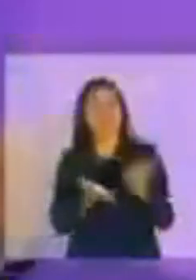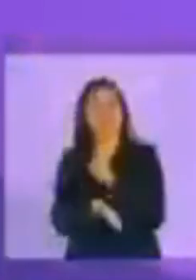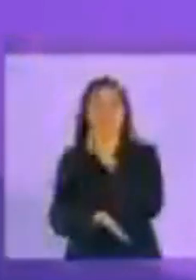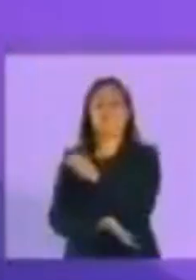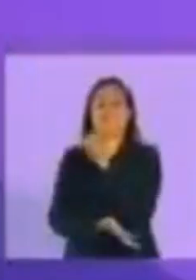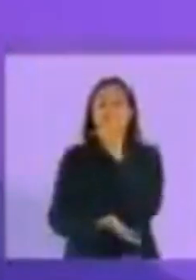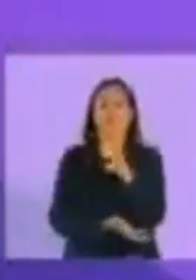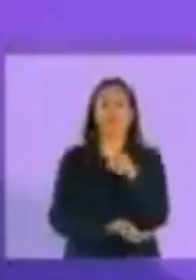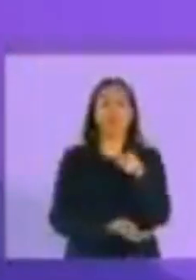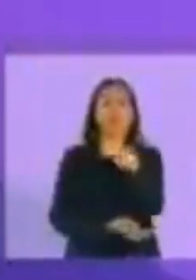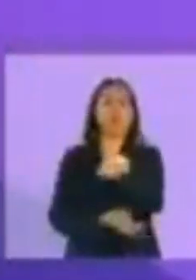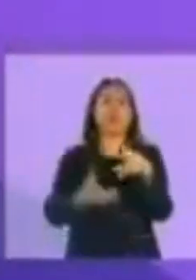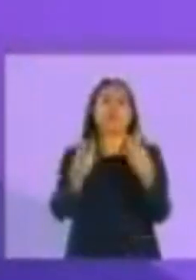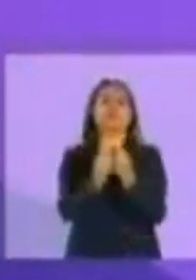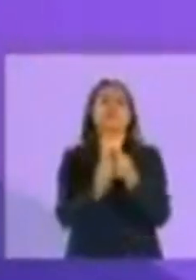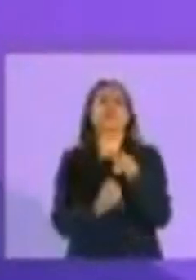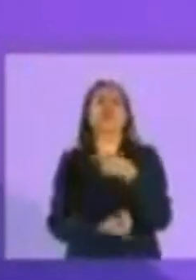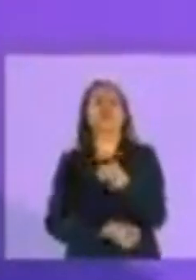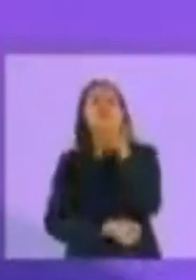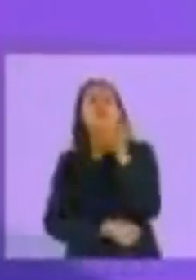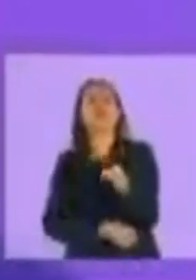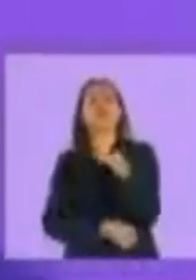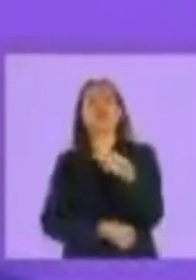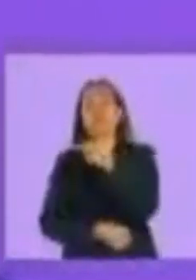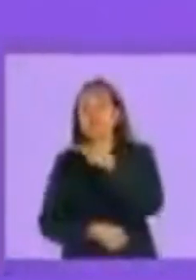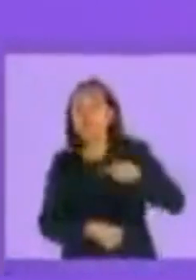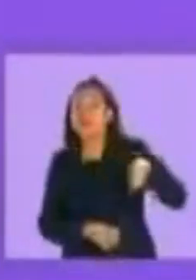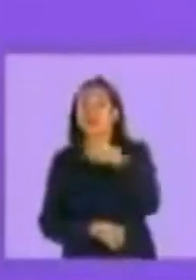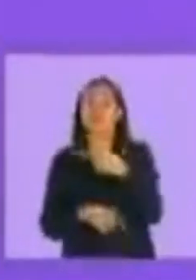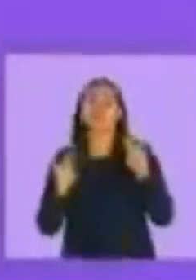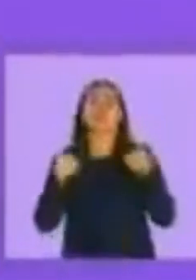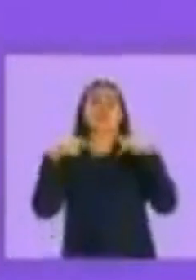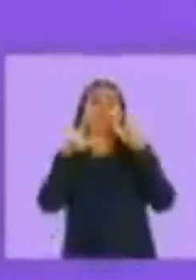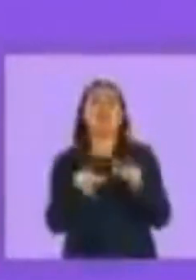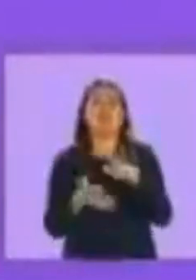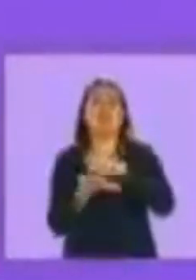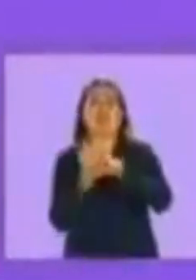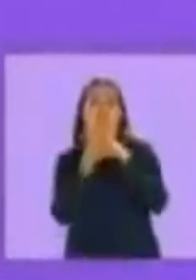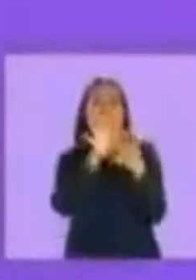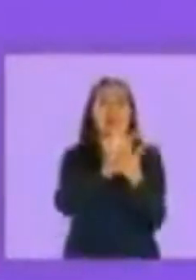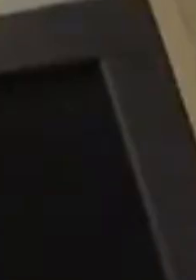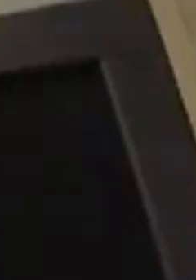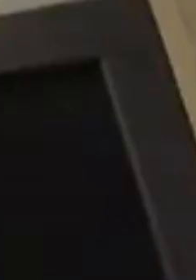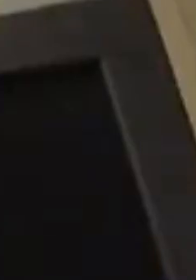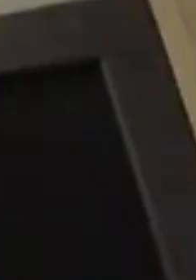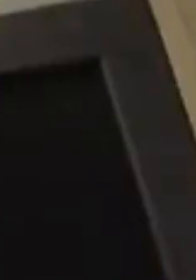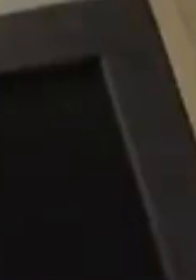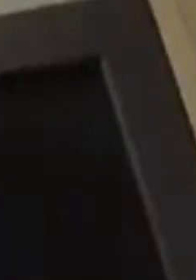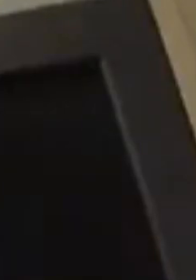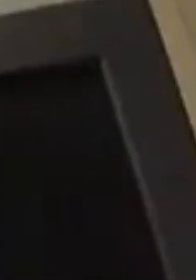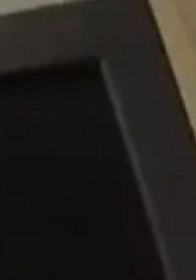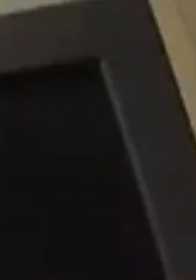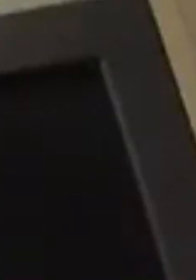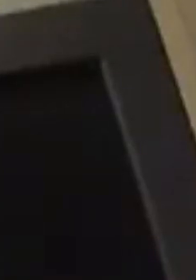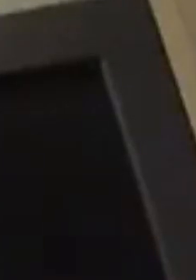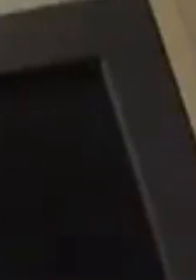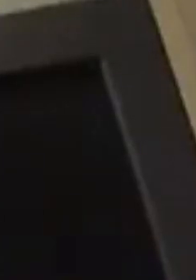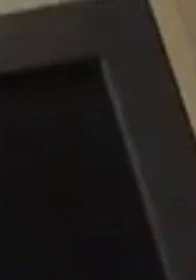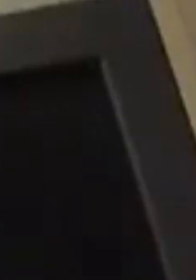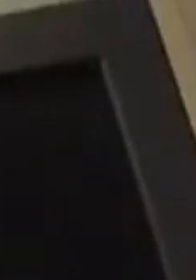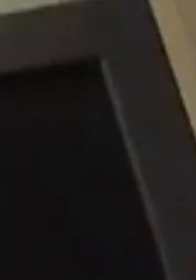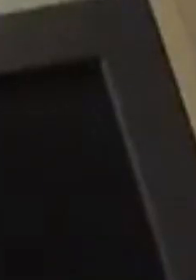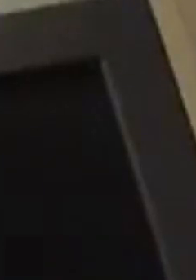voy a ganar a los representantes de la mafia del poder. En 2018